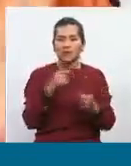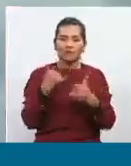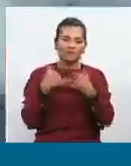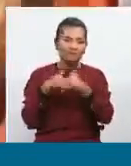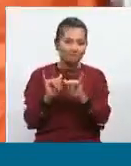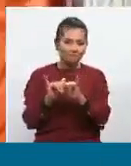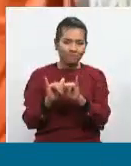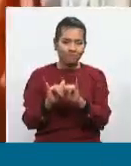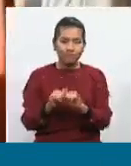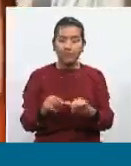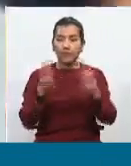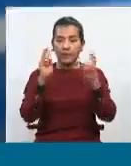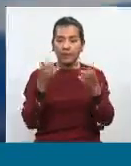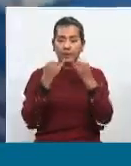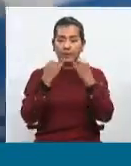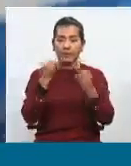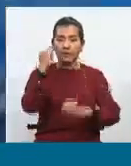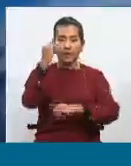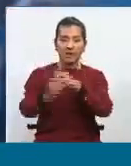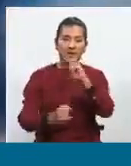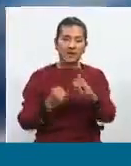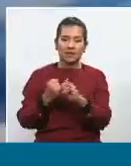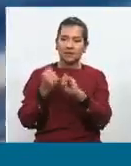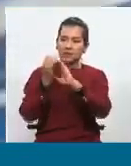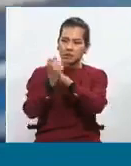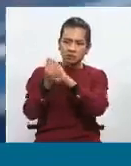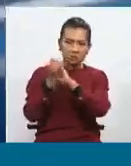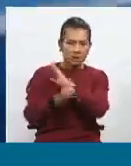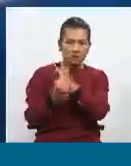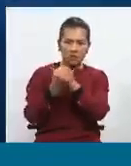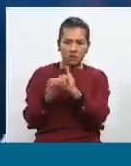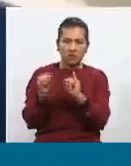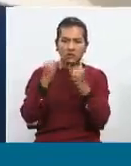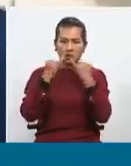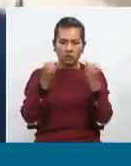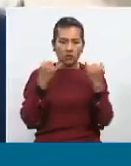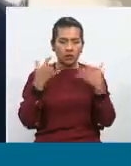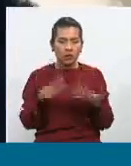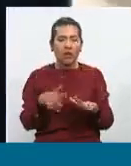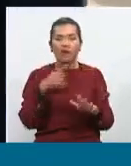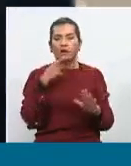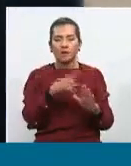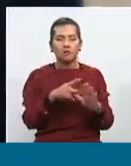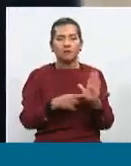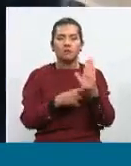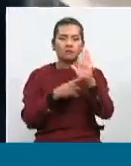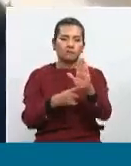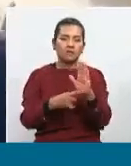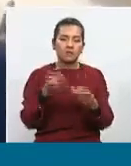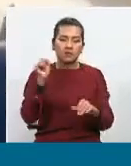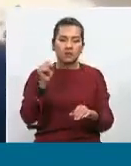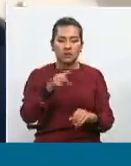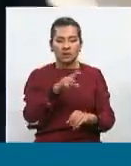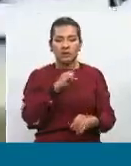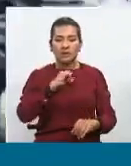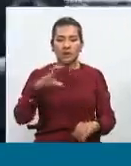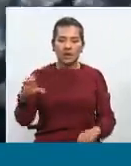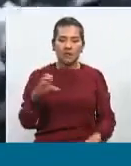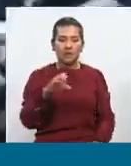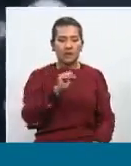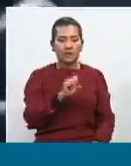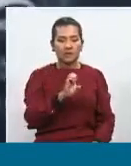informe internacional, un informe de expertos independientes que ya ha definido lo que pasó en Sacaba y Sencata fueron masacres, que